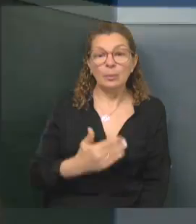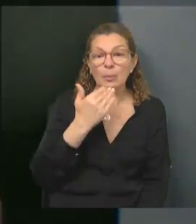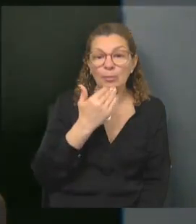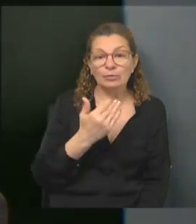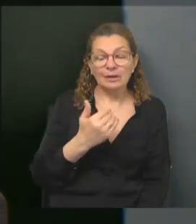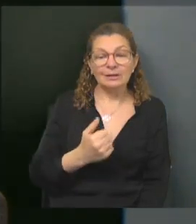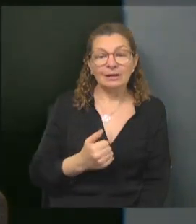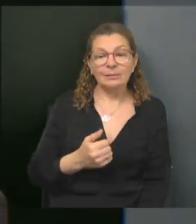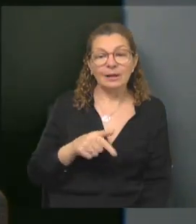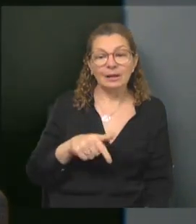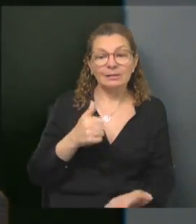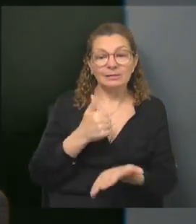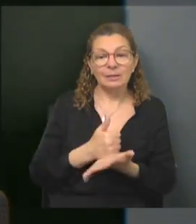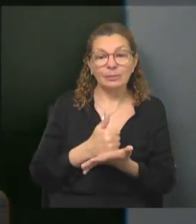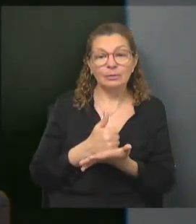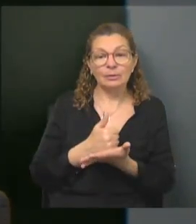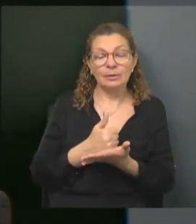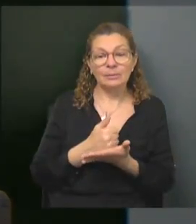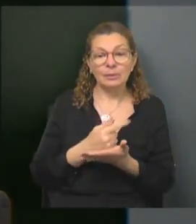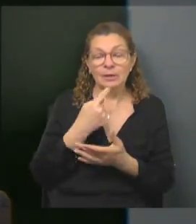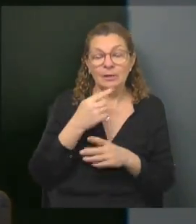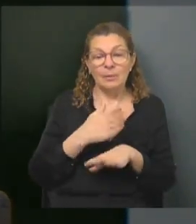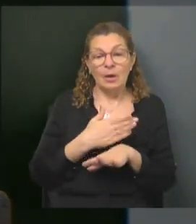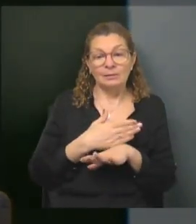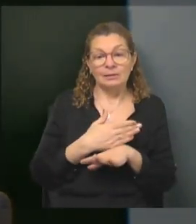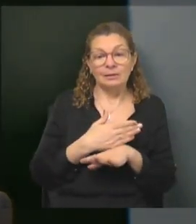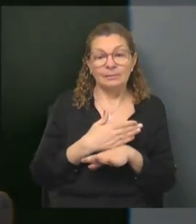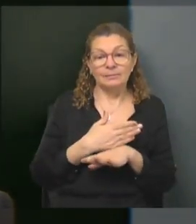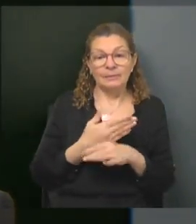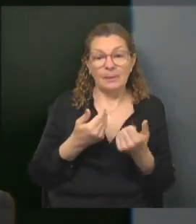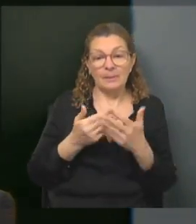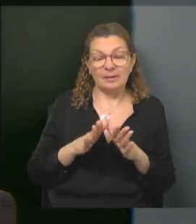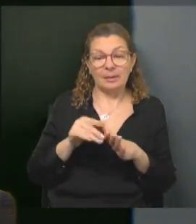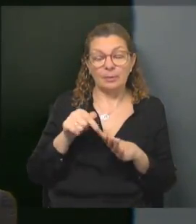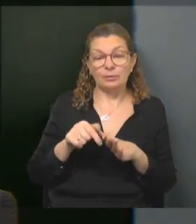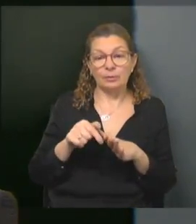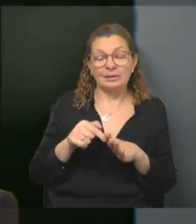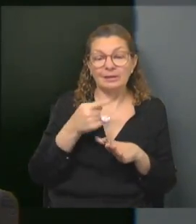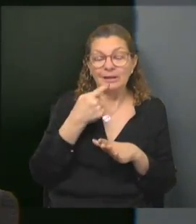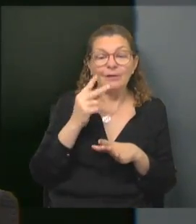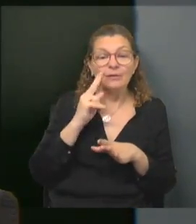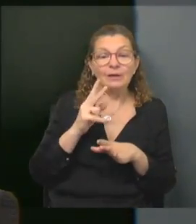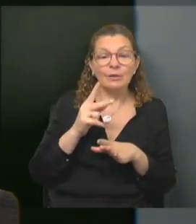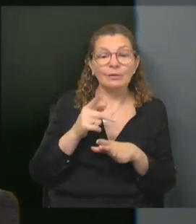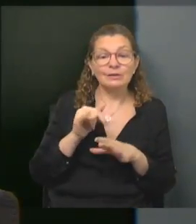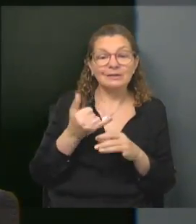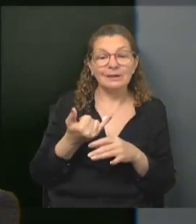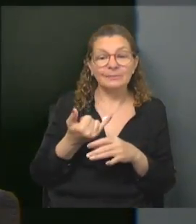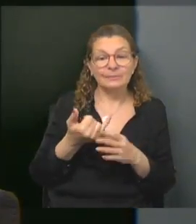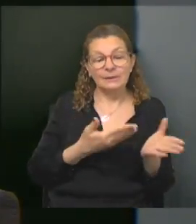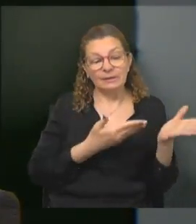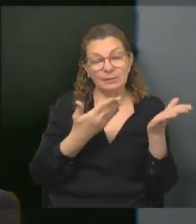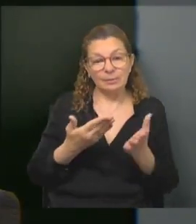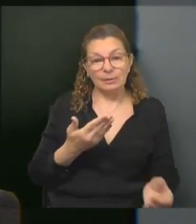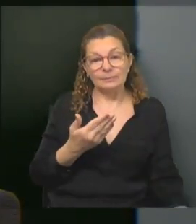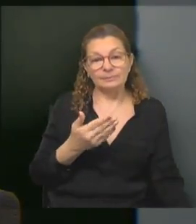Juliana y nosotros acá vamos con lo que habemos anunciado al comienzo de esta edición y tiene que ver con que estamos recibiendo ya está con nosotros en